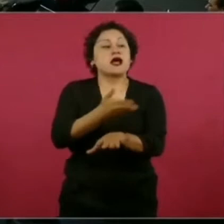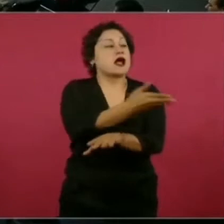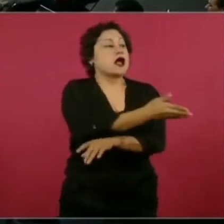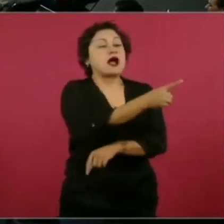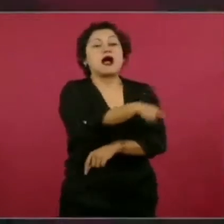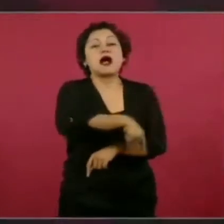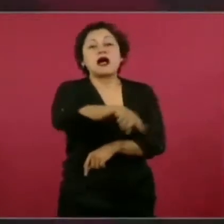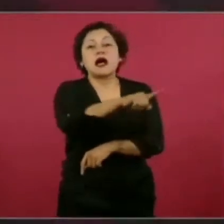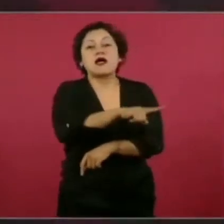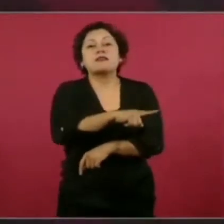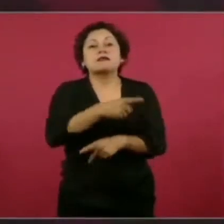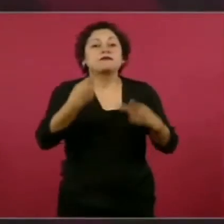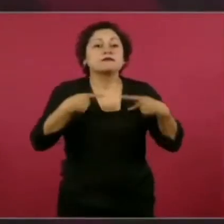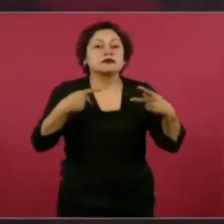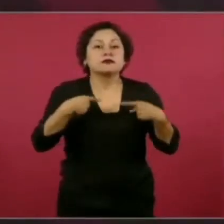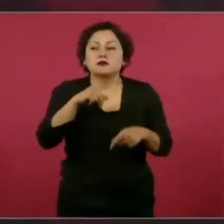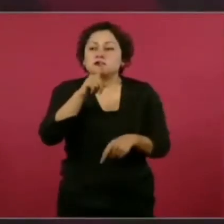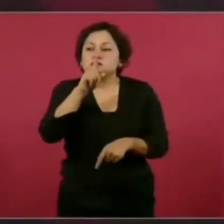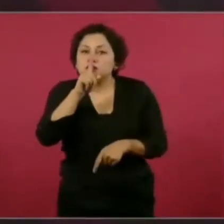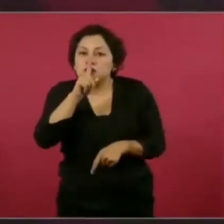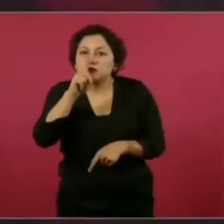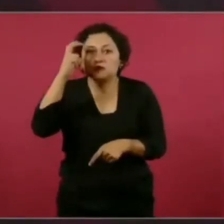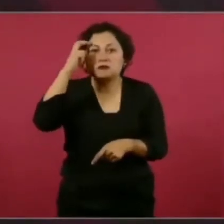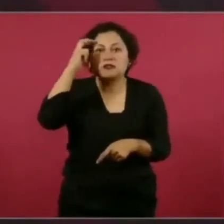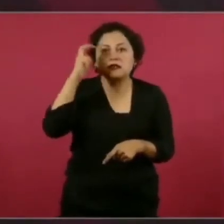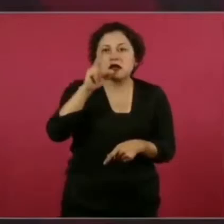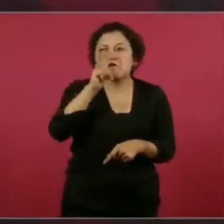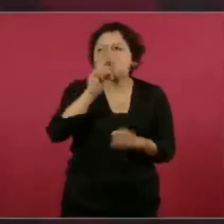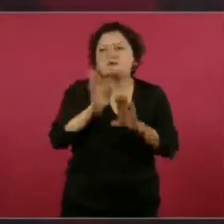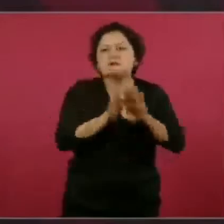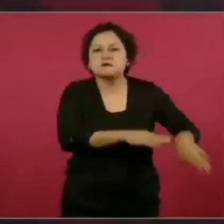Hablaban del fin de la historia,